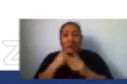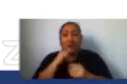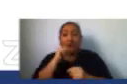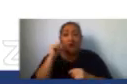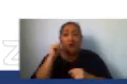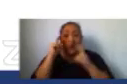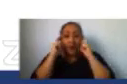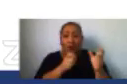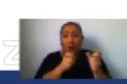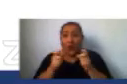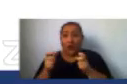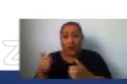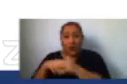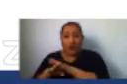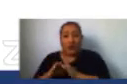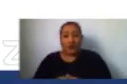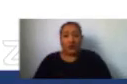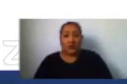control y la venta sin condiciones.